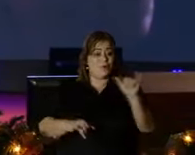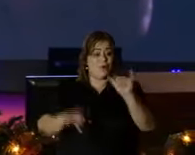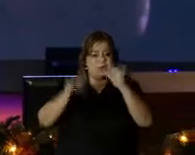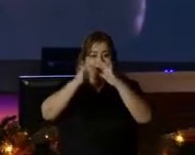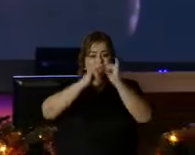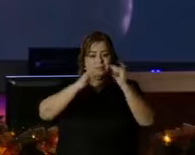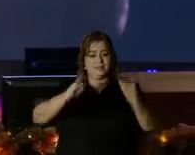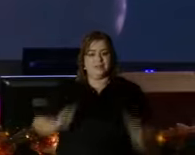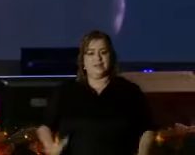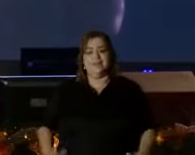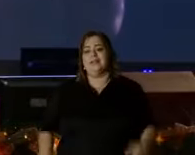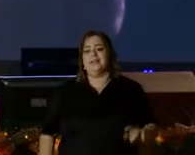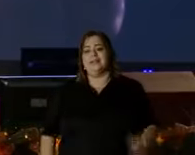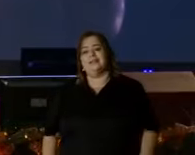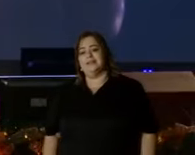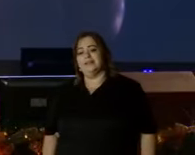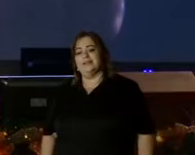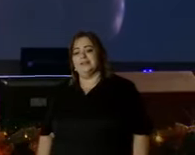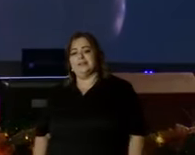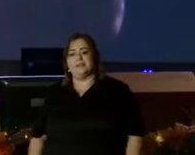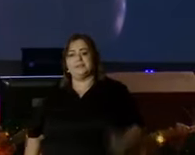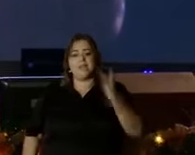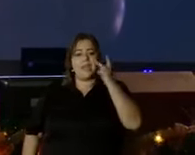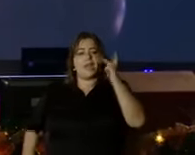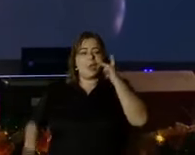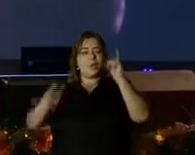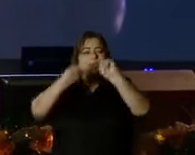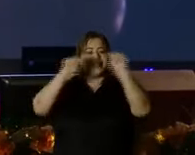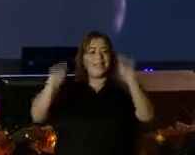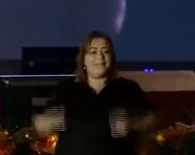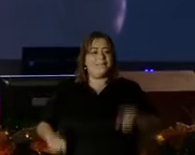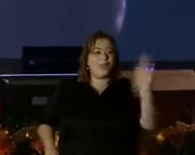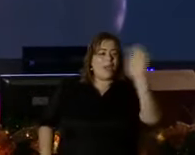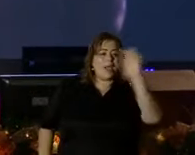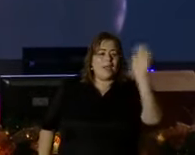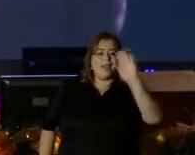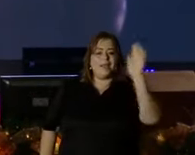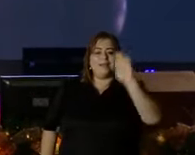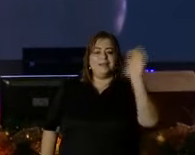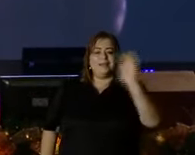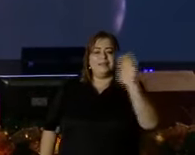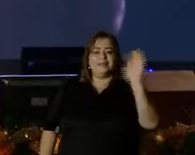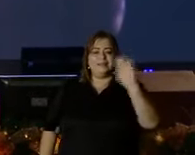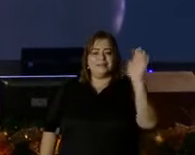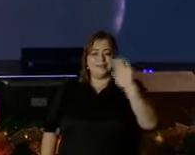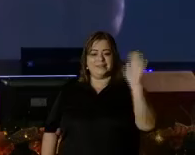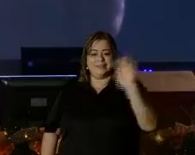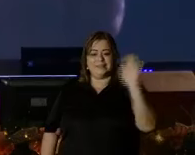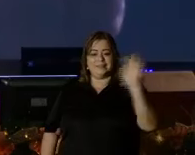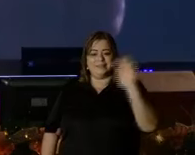las rodillas peladas y todo. Saluden el templo. Y hacían. Y otros hacían. Eso no están ya. Se